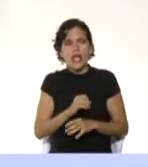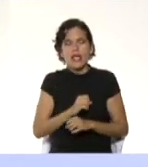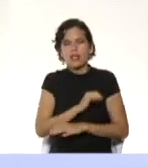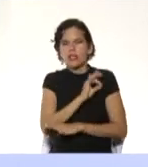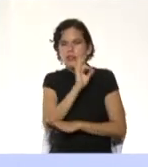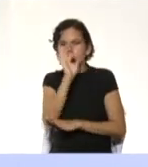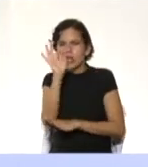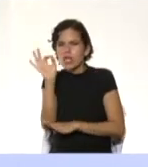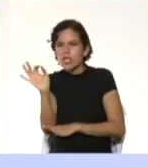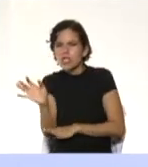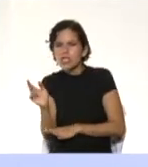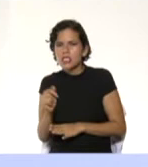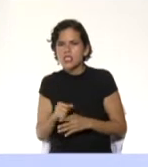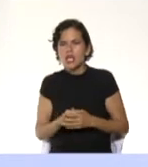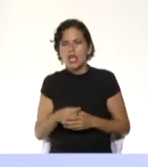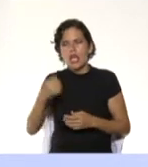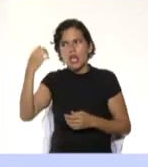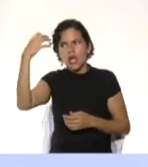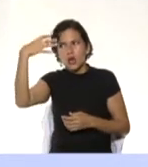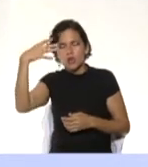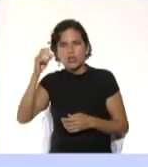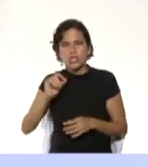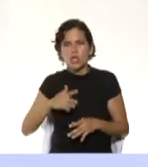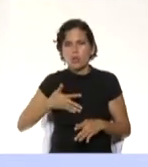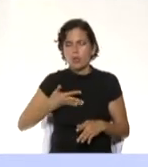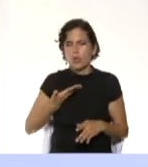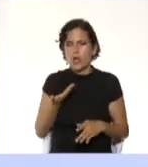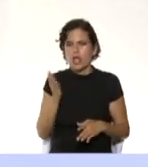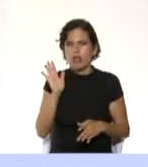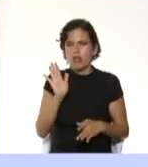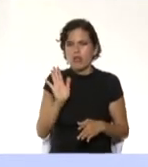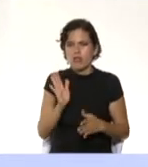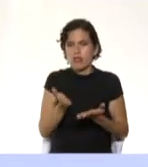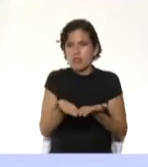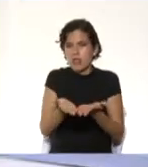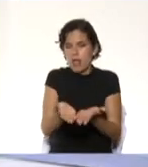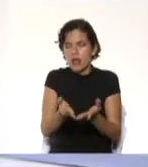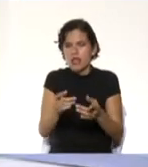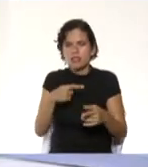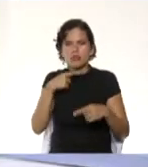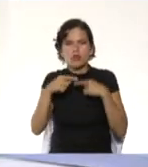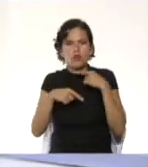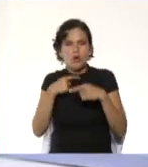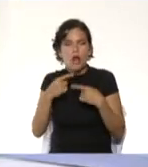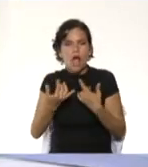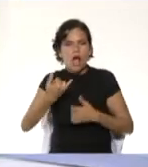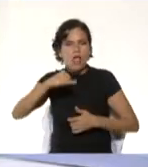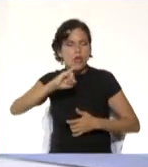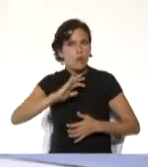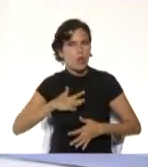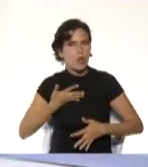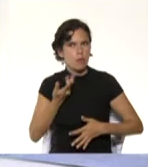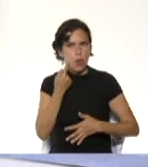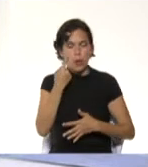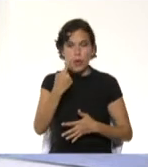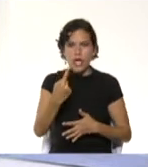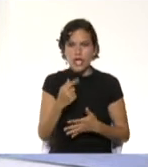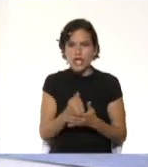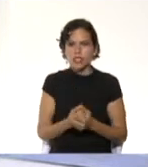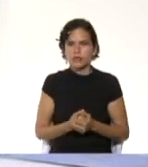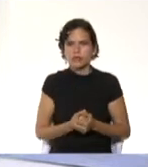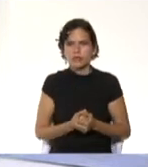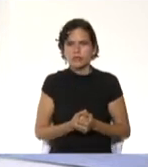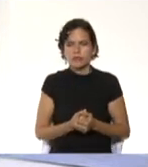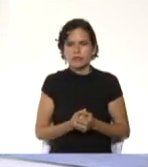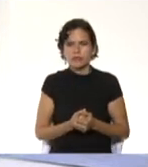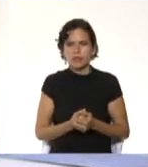medio ambiente, la atmósfera y la luz que nos pueda dar ese color. Allí vamos a tomar en cuenta